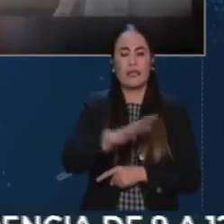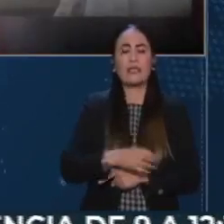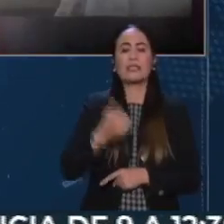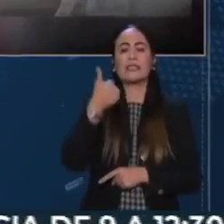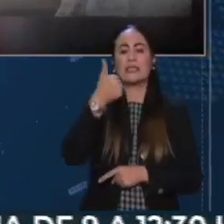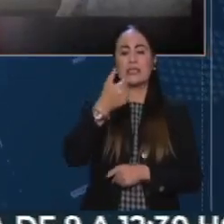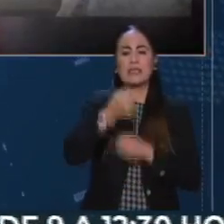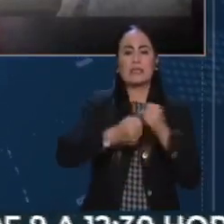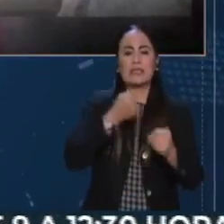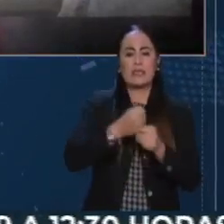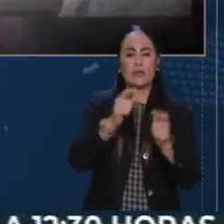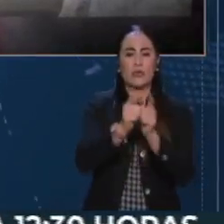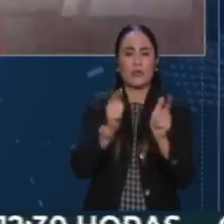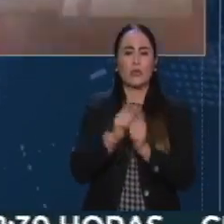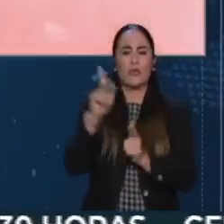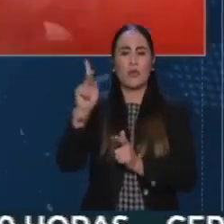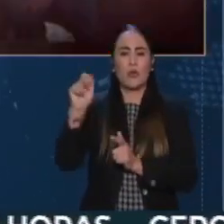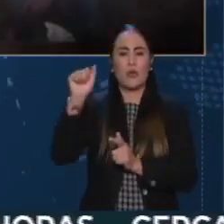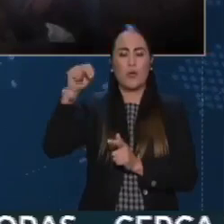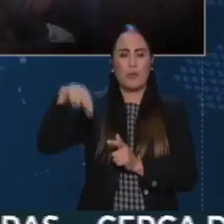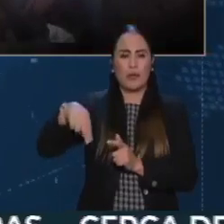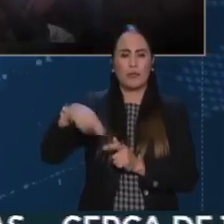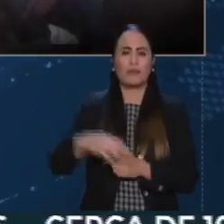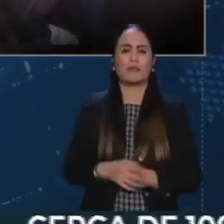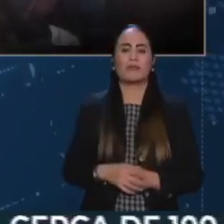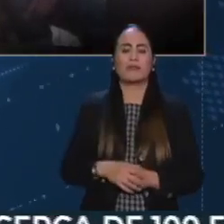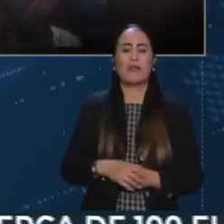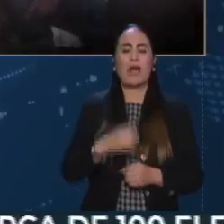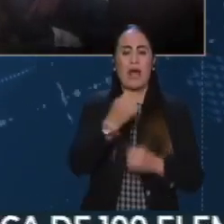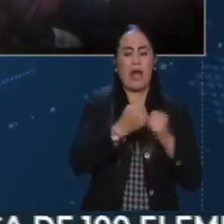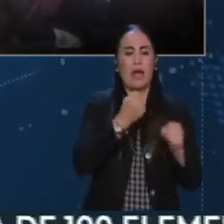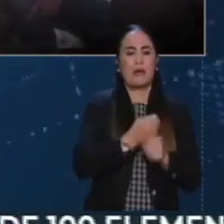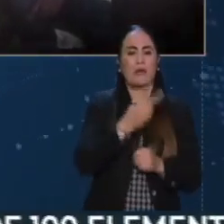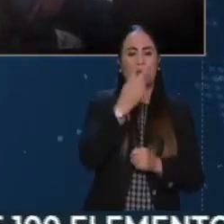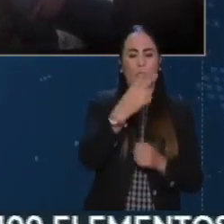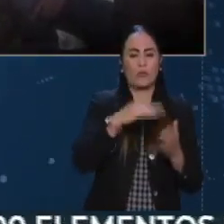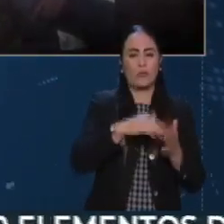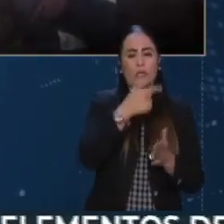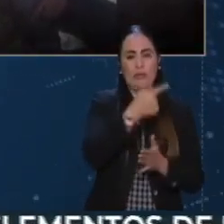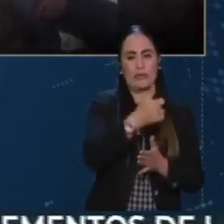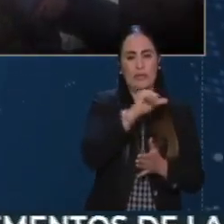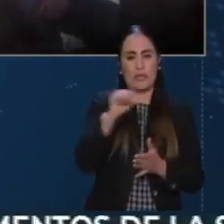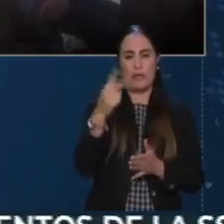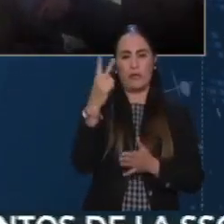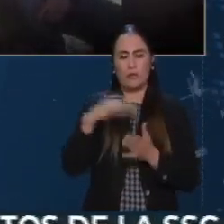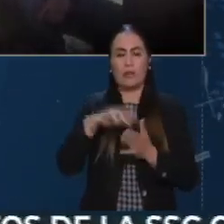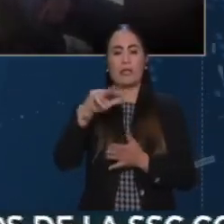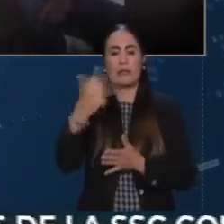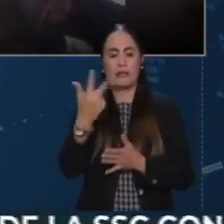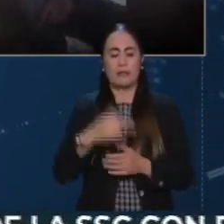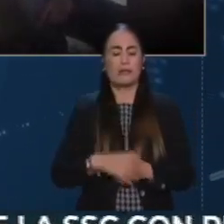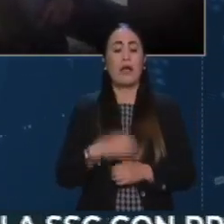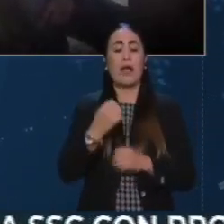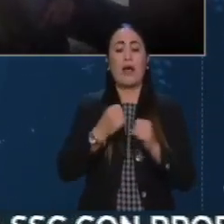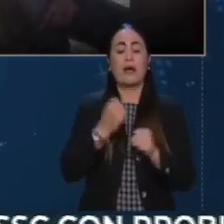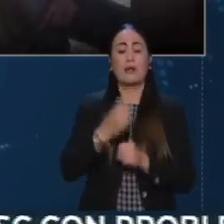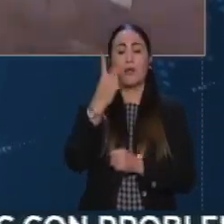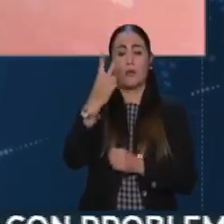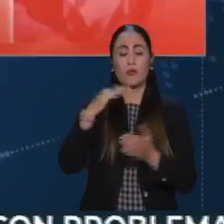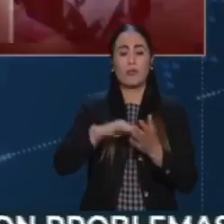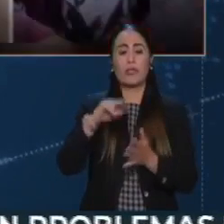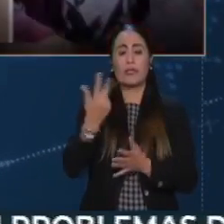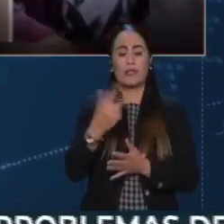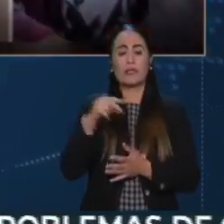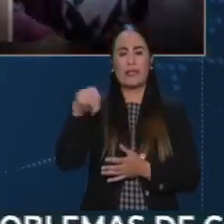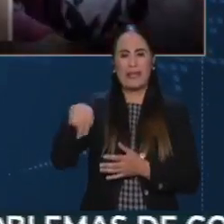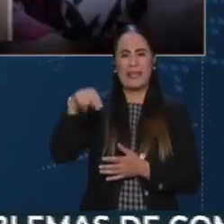gobierno panista de Emilio González Márquez, del 2007 al 2013. En el 2013, Luis Carlos